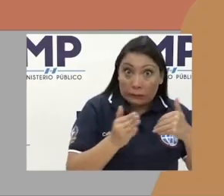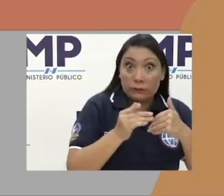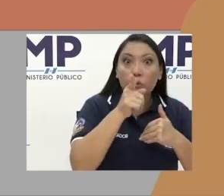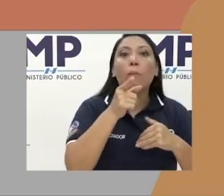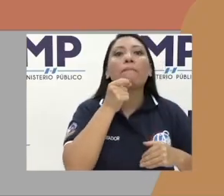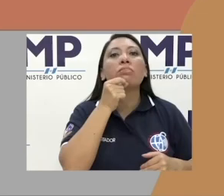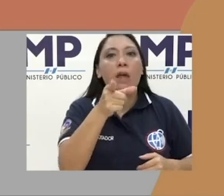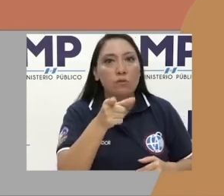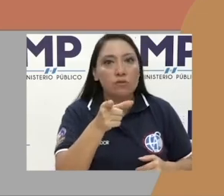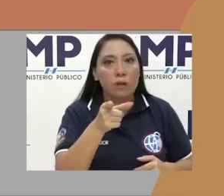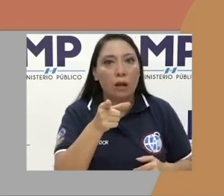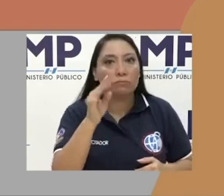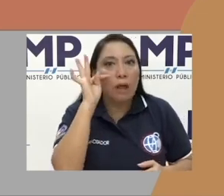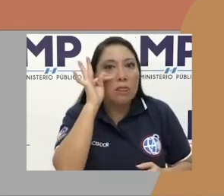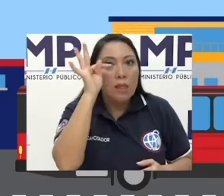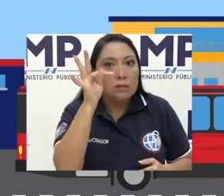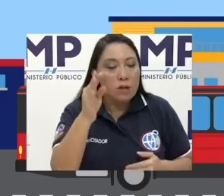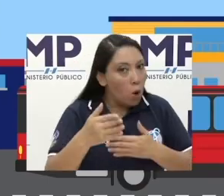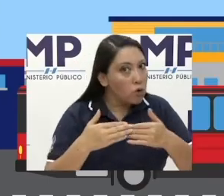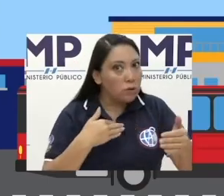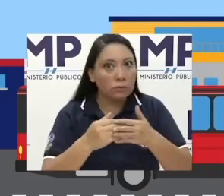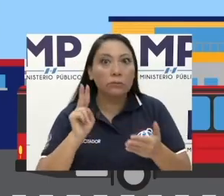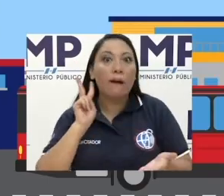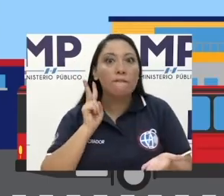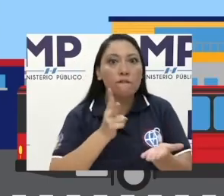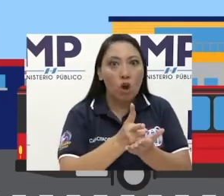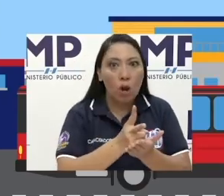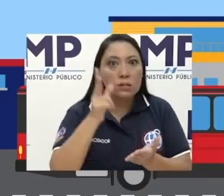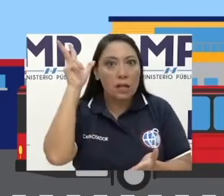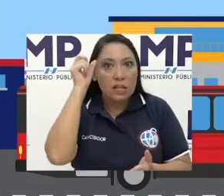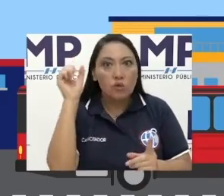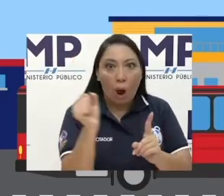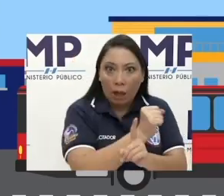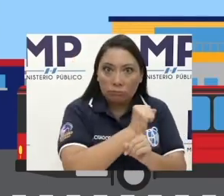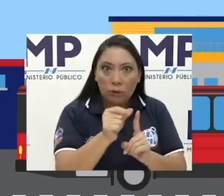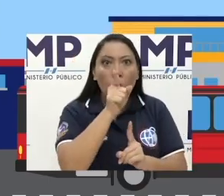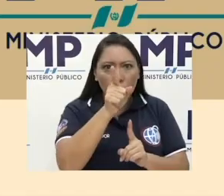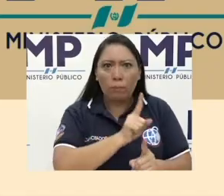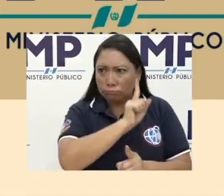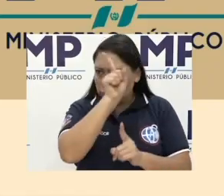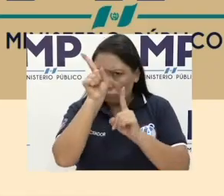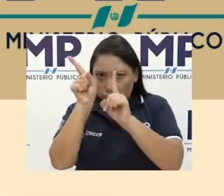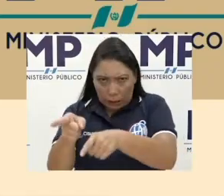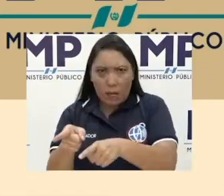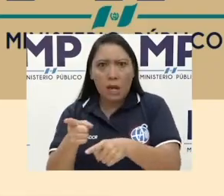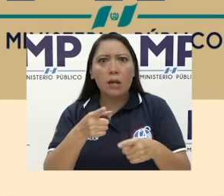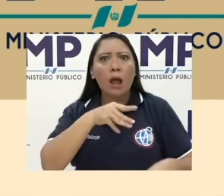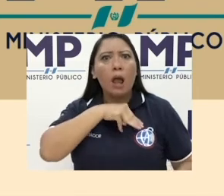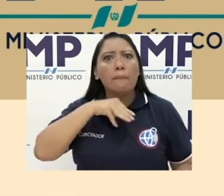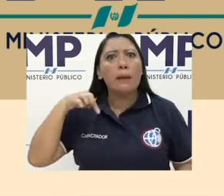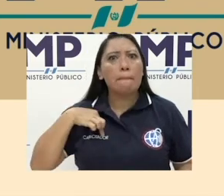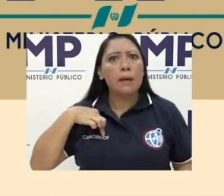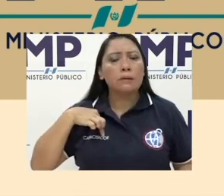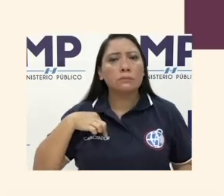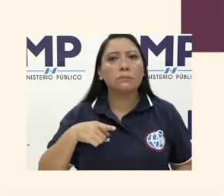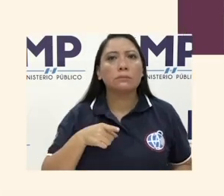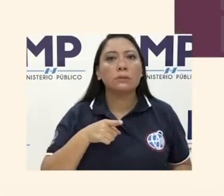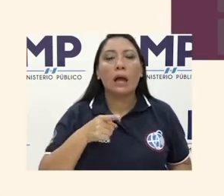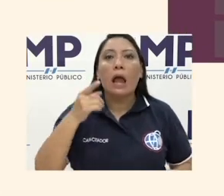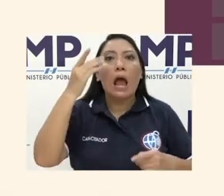puedes denunciarlo. Como testigo de cualquier tipo de violencia, puedes acercarte al Ministerio Público más